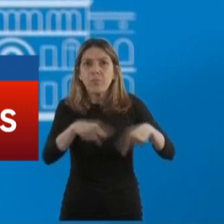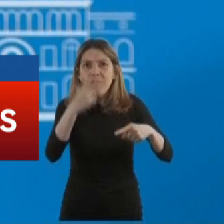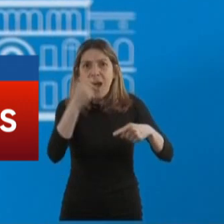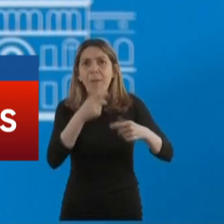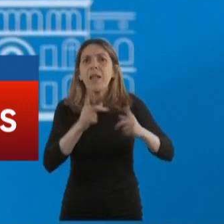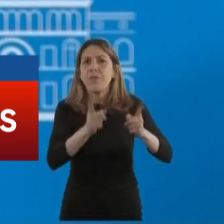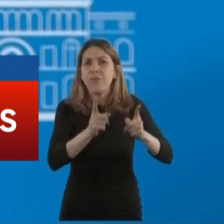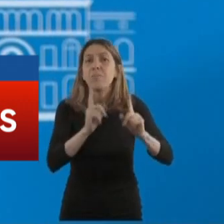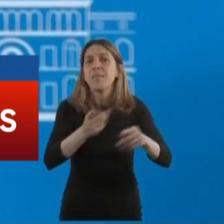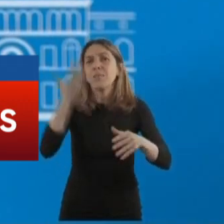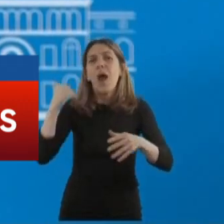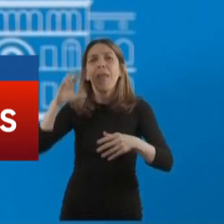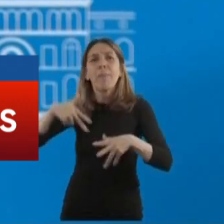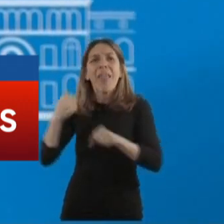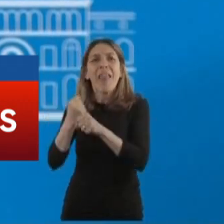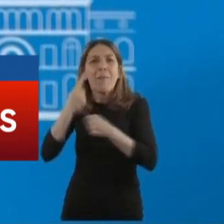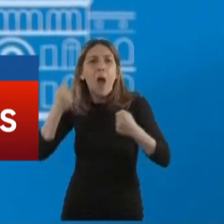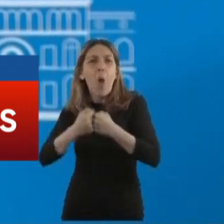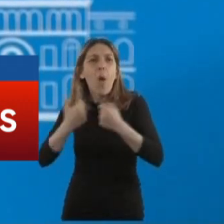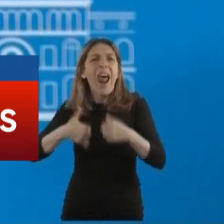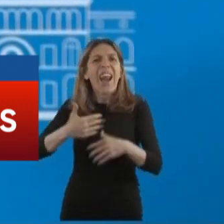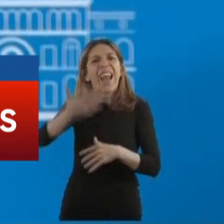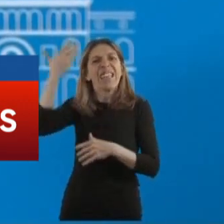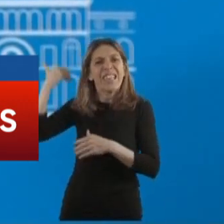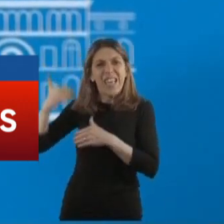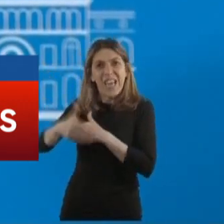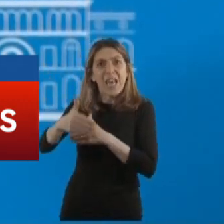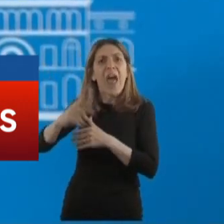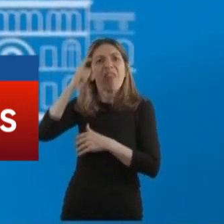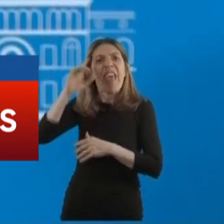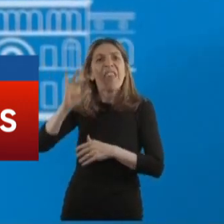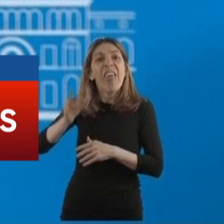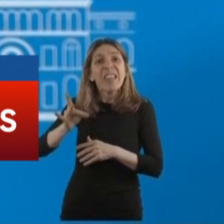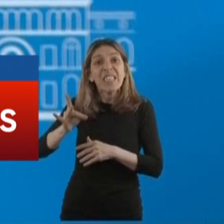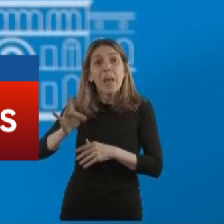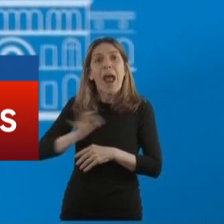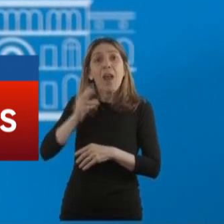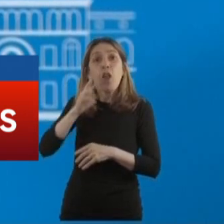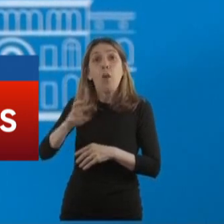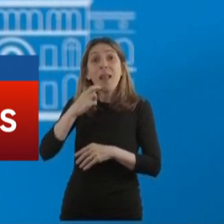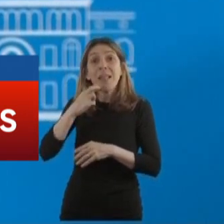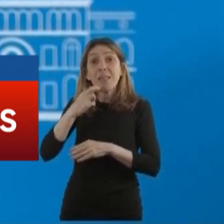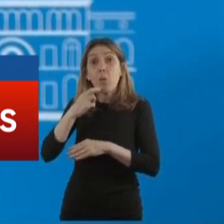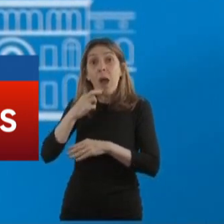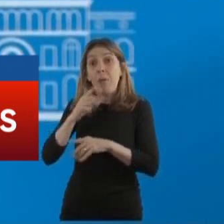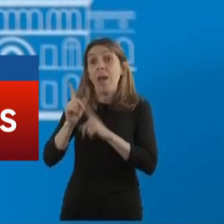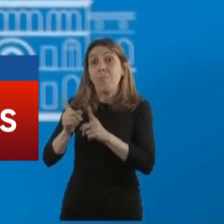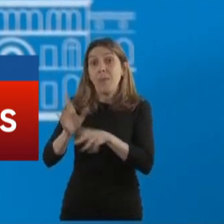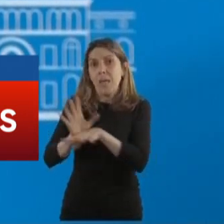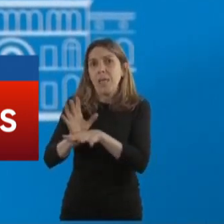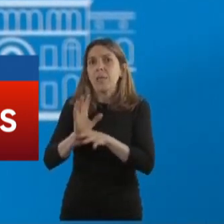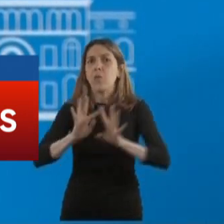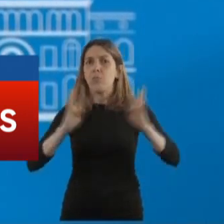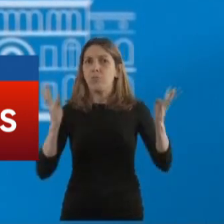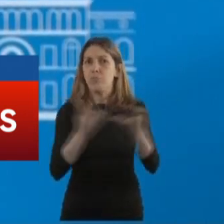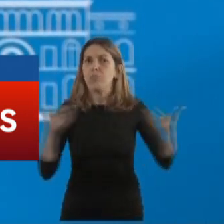esta política que se viene realizando en Argentina desde el 10 de diciembre del año 2019, cuando en una mesa muy